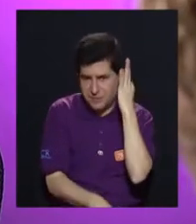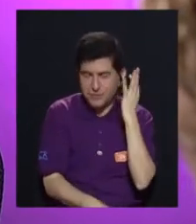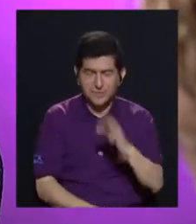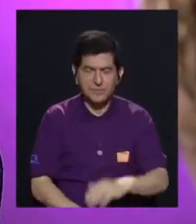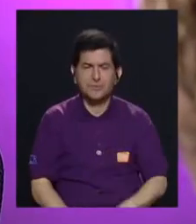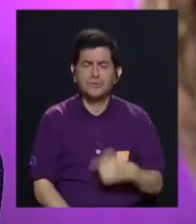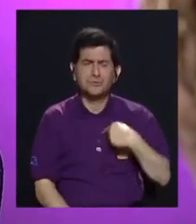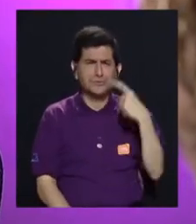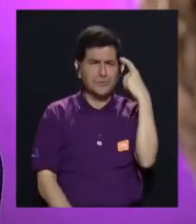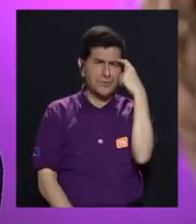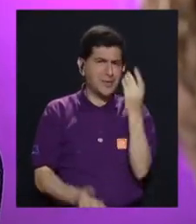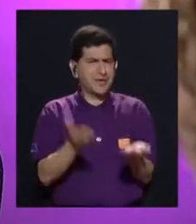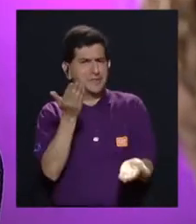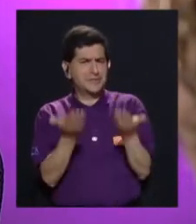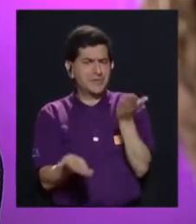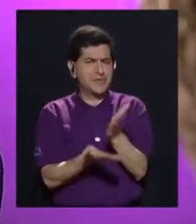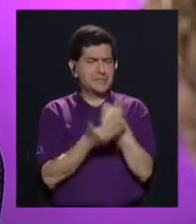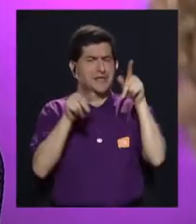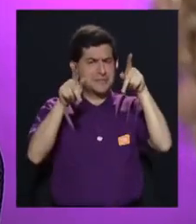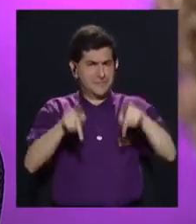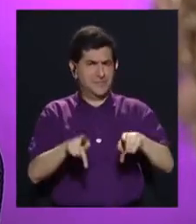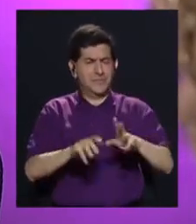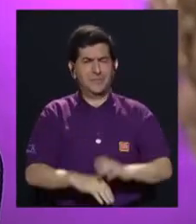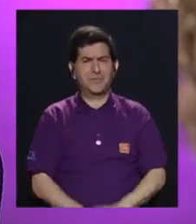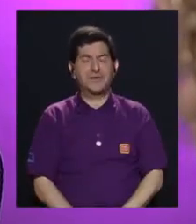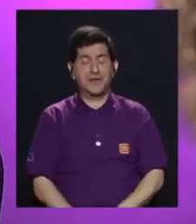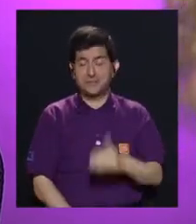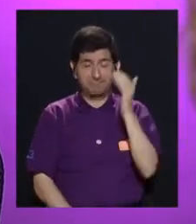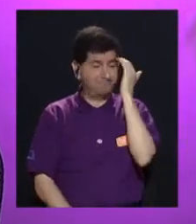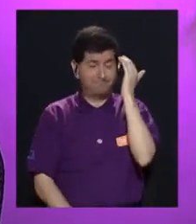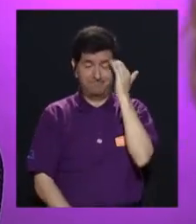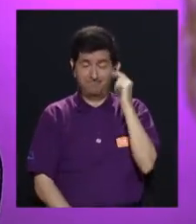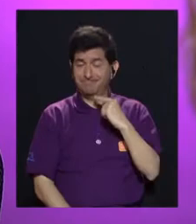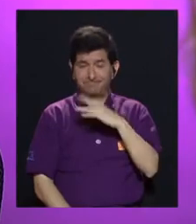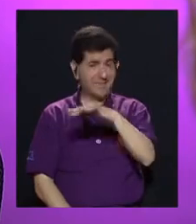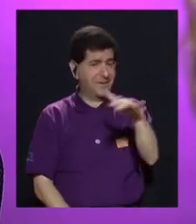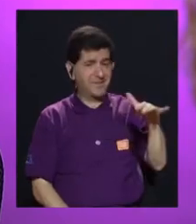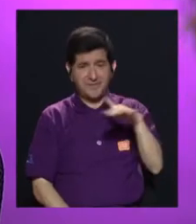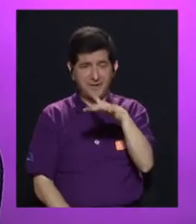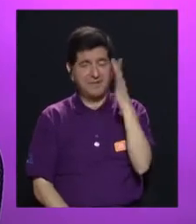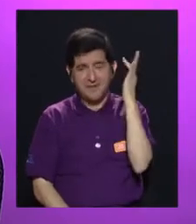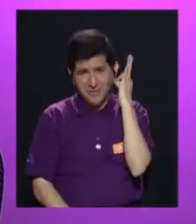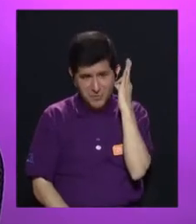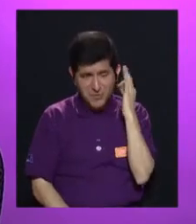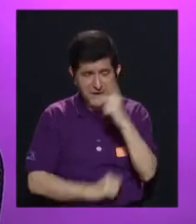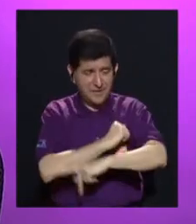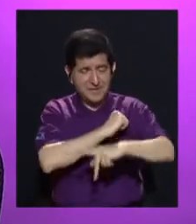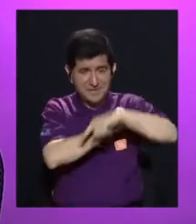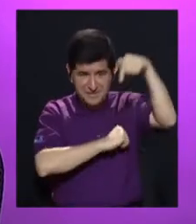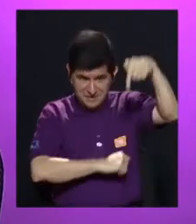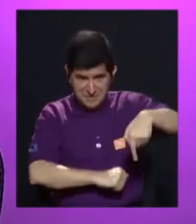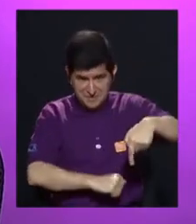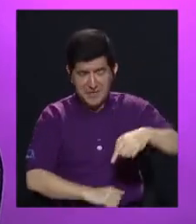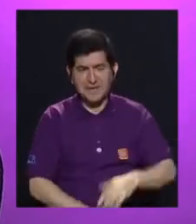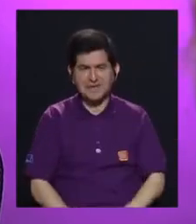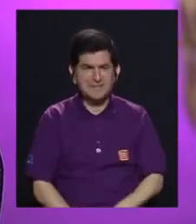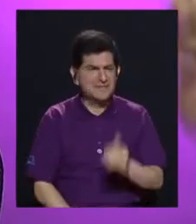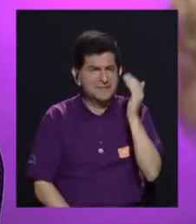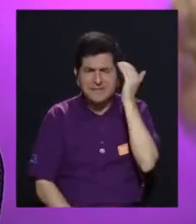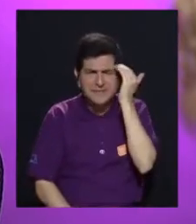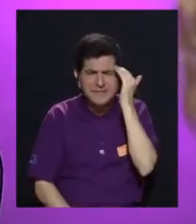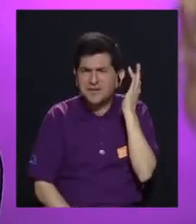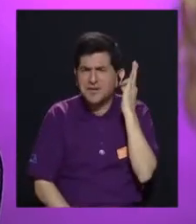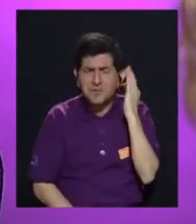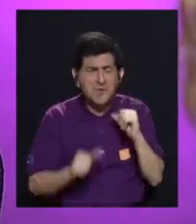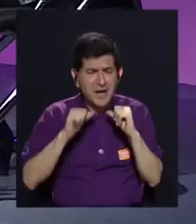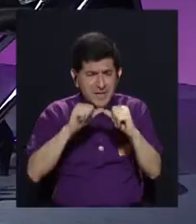yo pienso que quizás hay algunas personas que ignoren cuál es la realidad de las mujeres en este país que ignoran el hecho que las mujeres